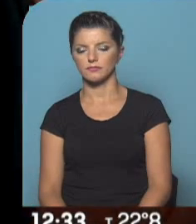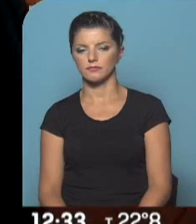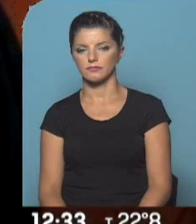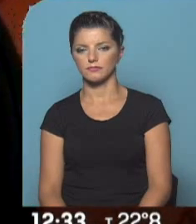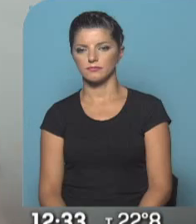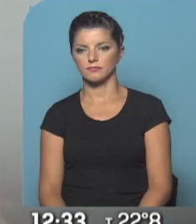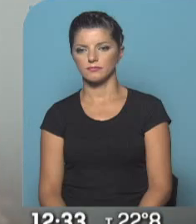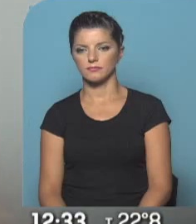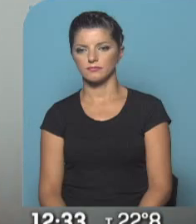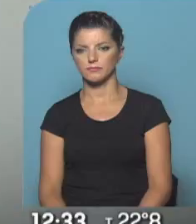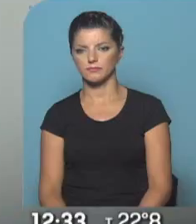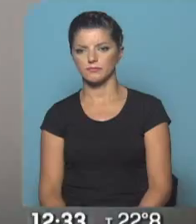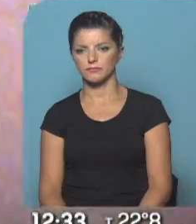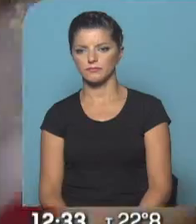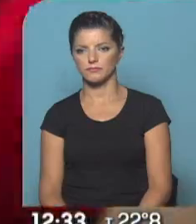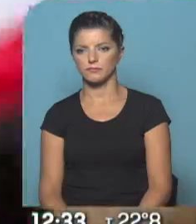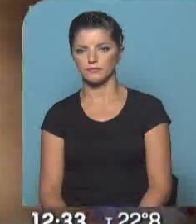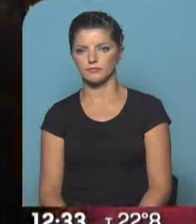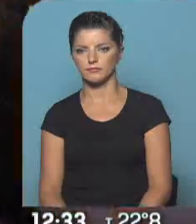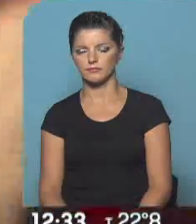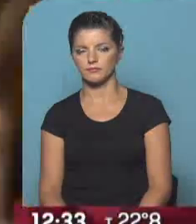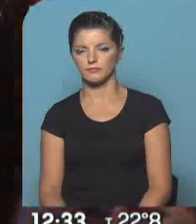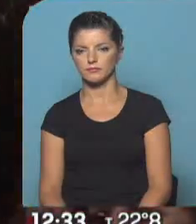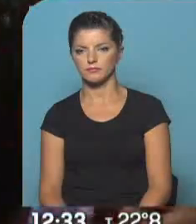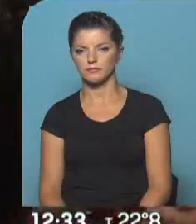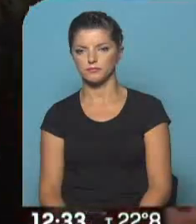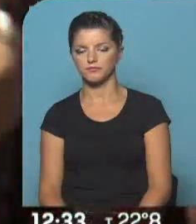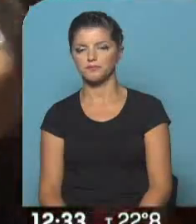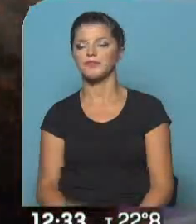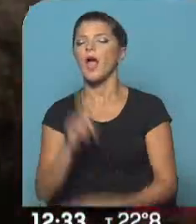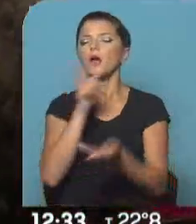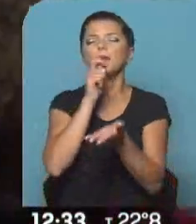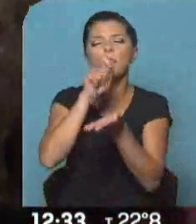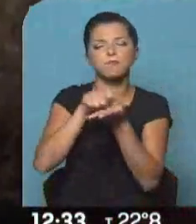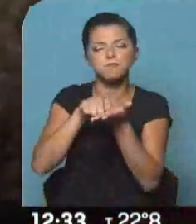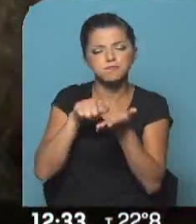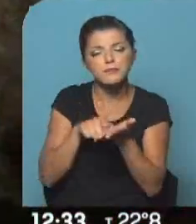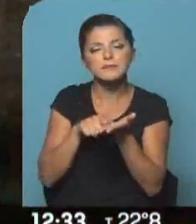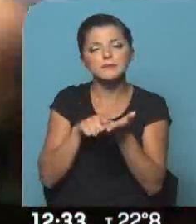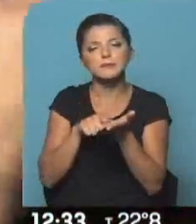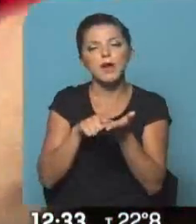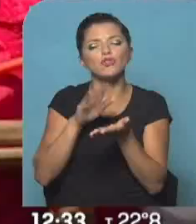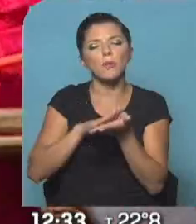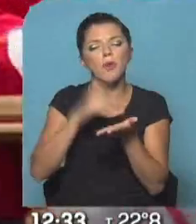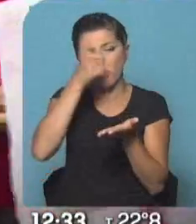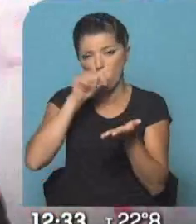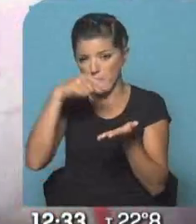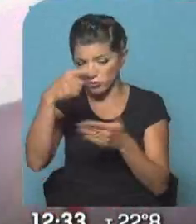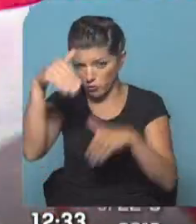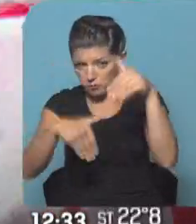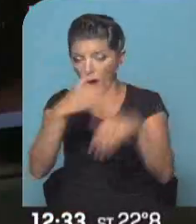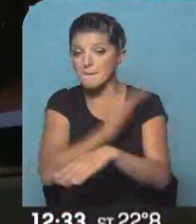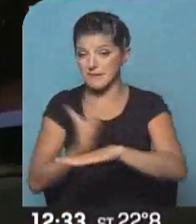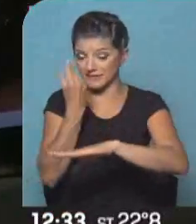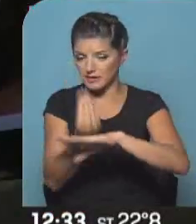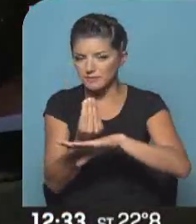Necesitan apoyo urgente. ¡Alguien tiene que hacer algo! Las encuestas que prefiguran el panorama electoral en Chile confirman, en todos